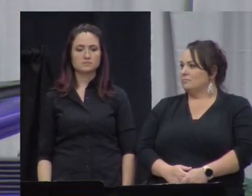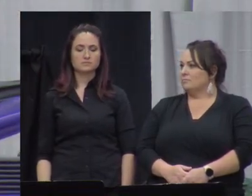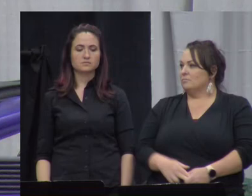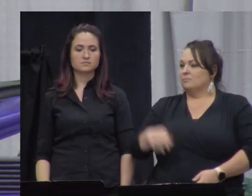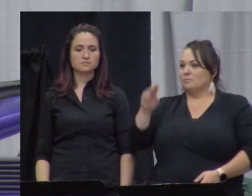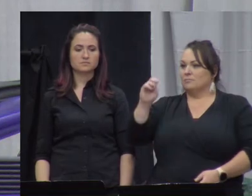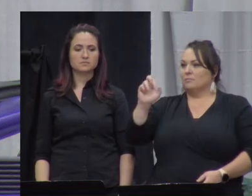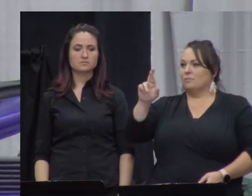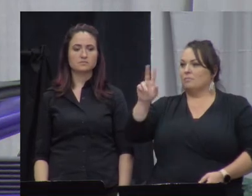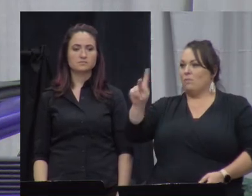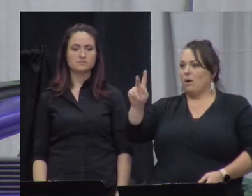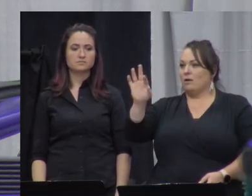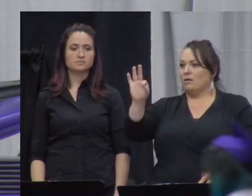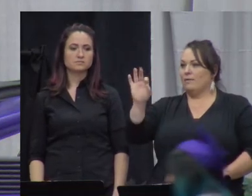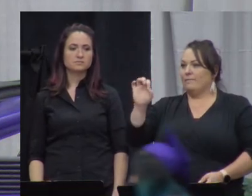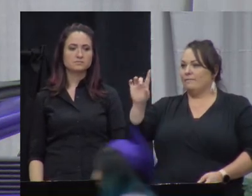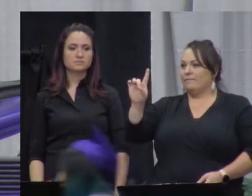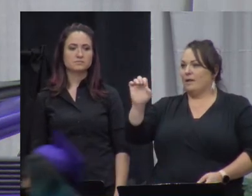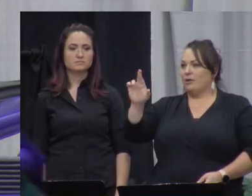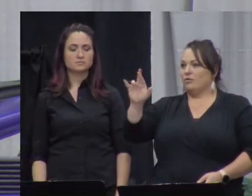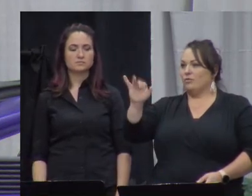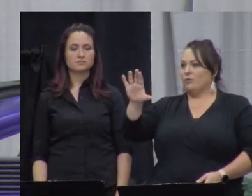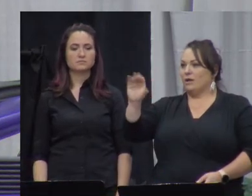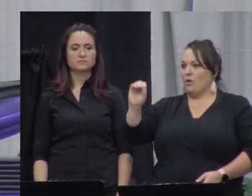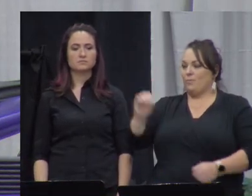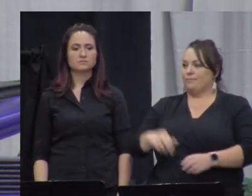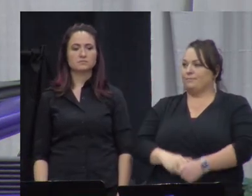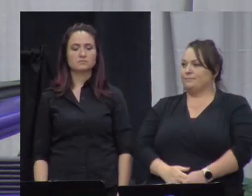Mark Federico.